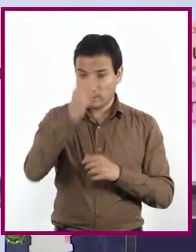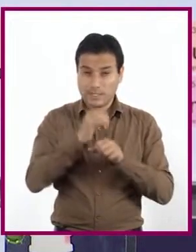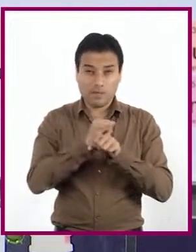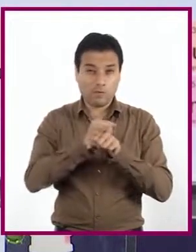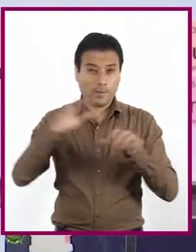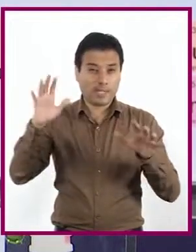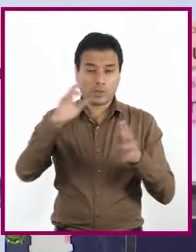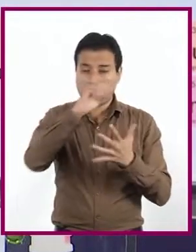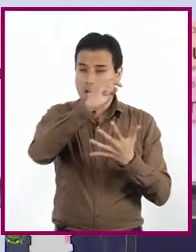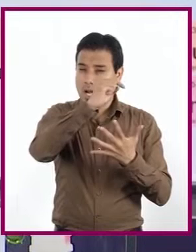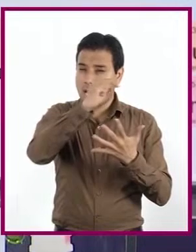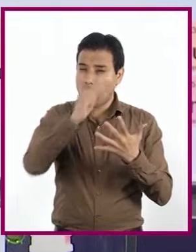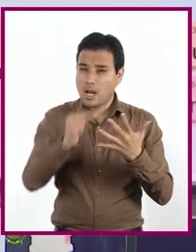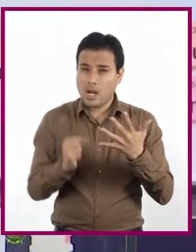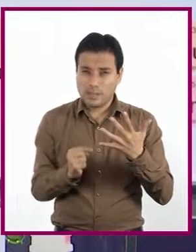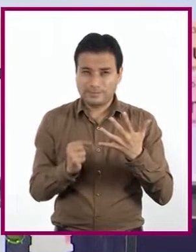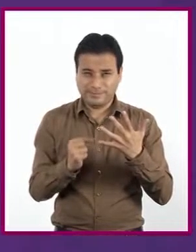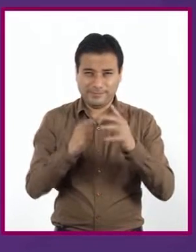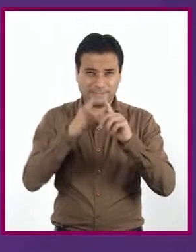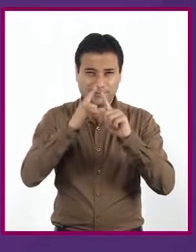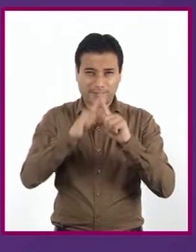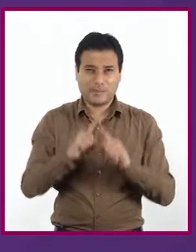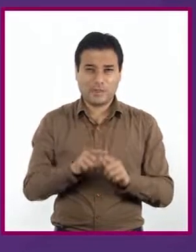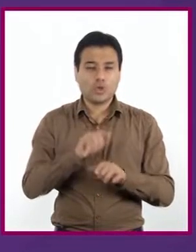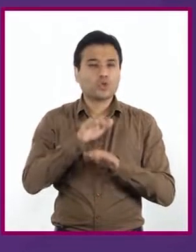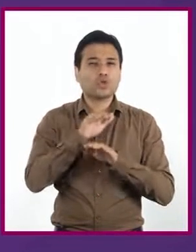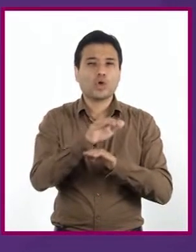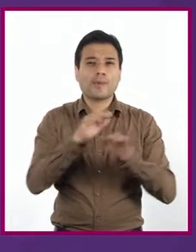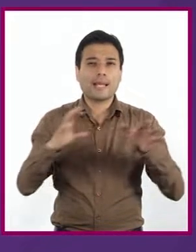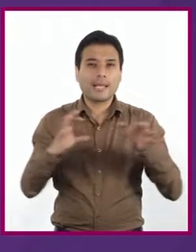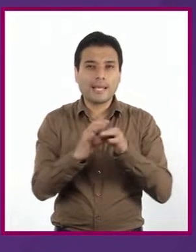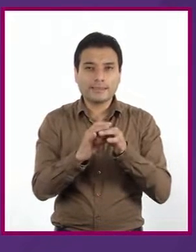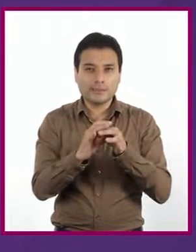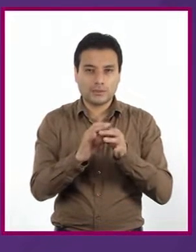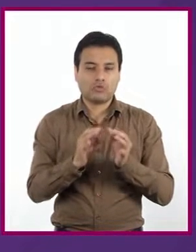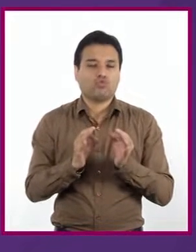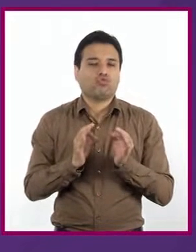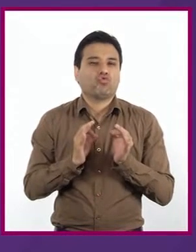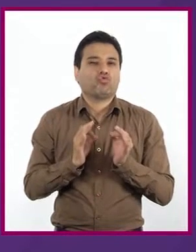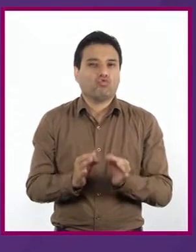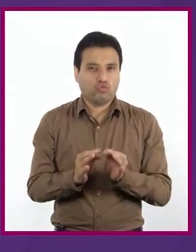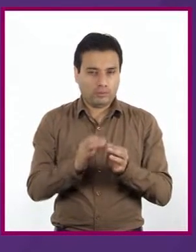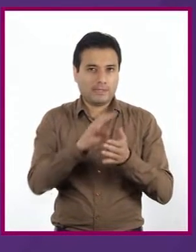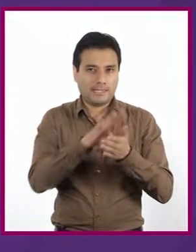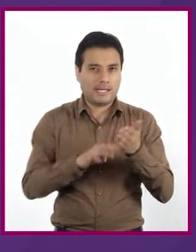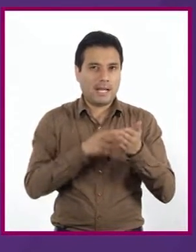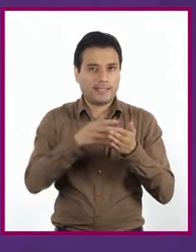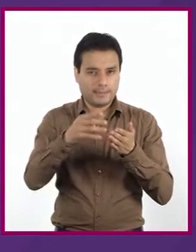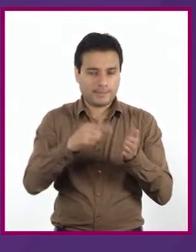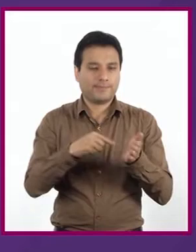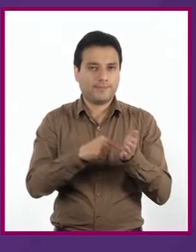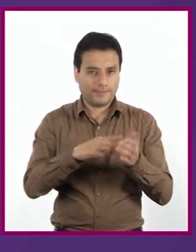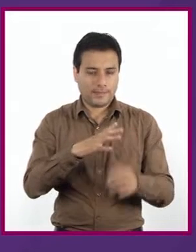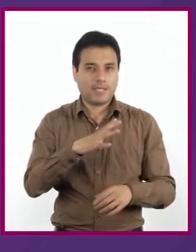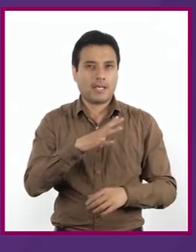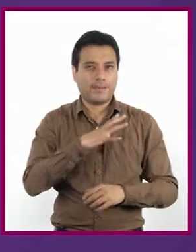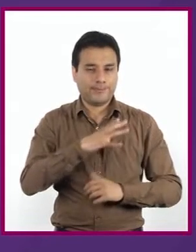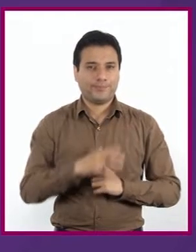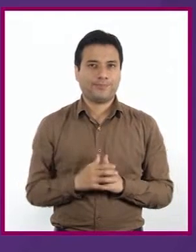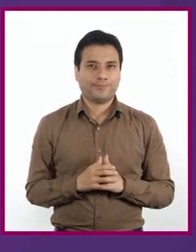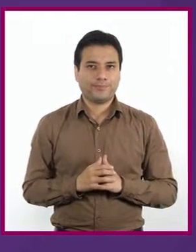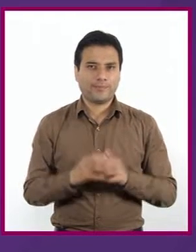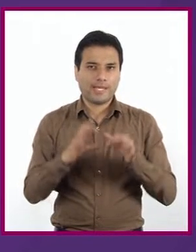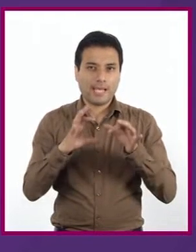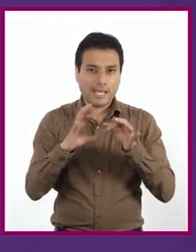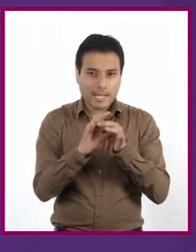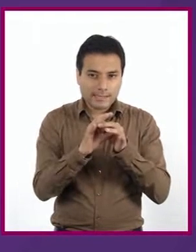que necesitamos para formar enlaces la encontramos en la tabla periódica de los elementos químicos. El enlace